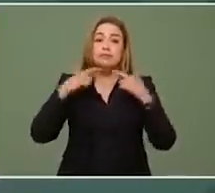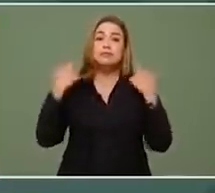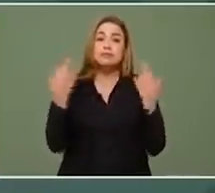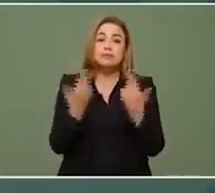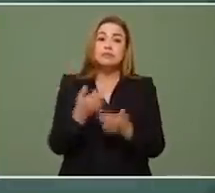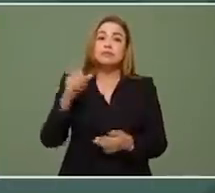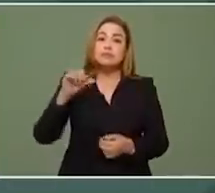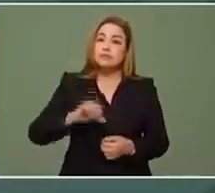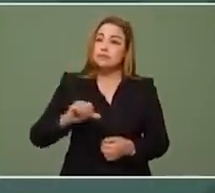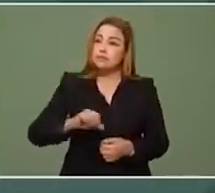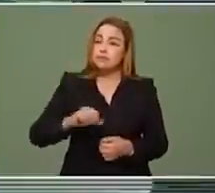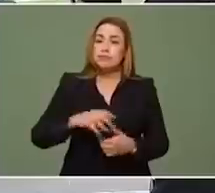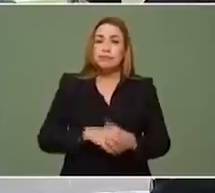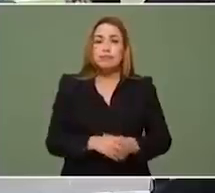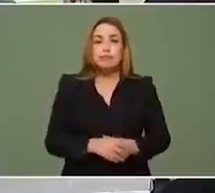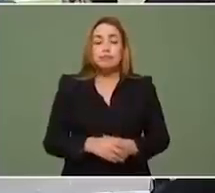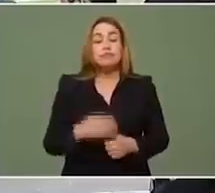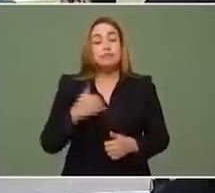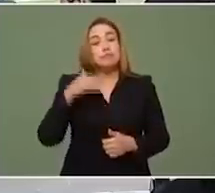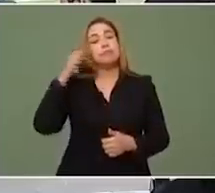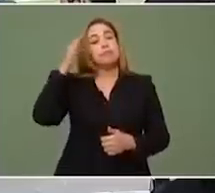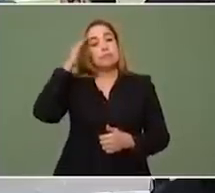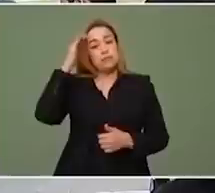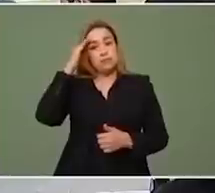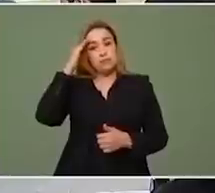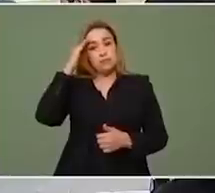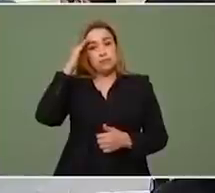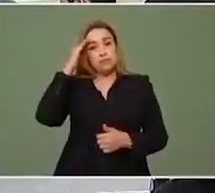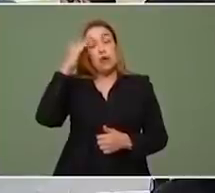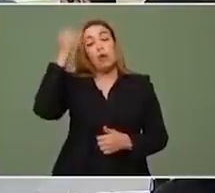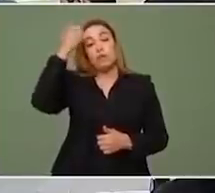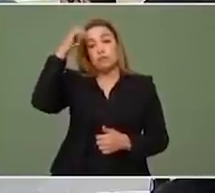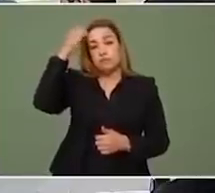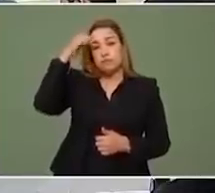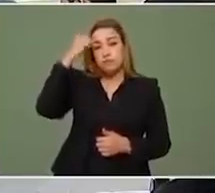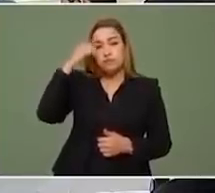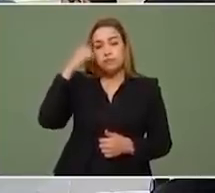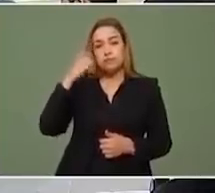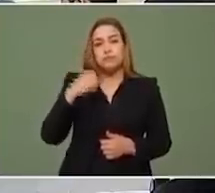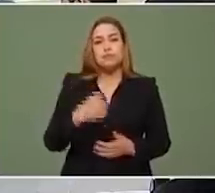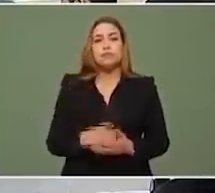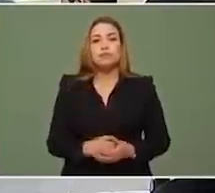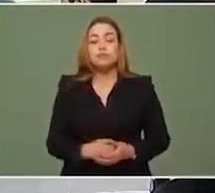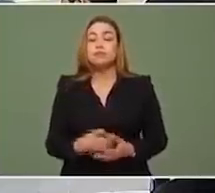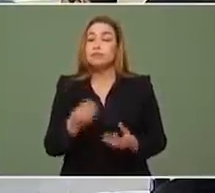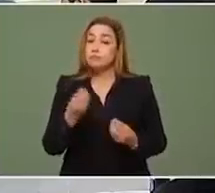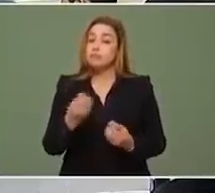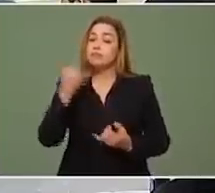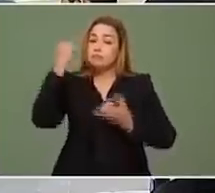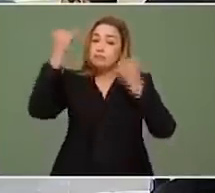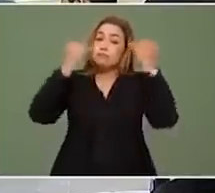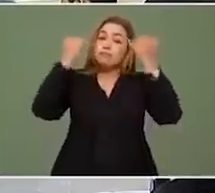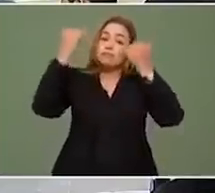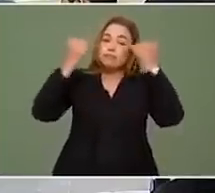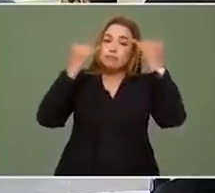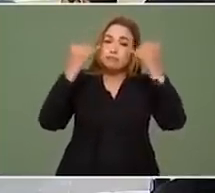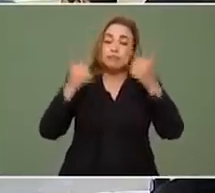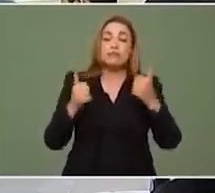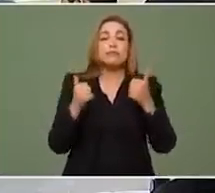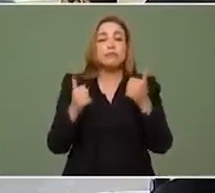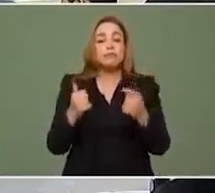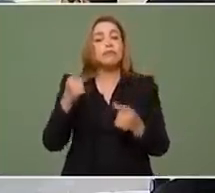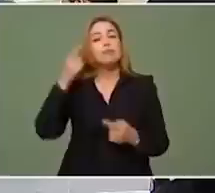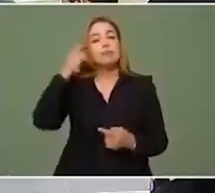y yo diría muy productiva provechosa y aleccionadora por